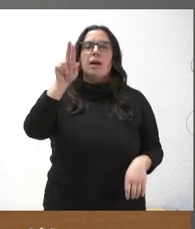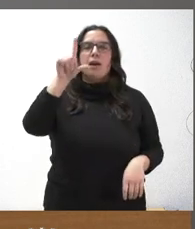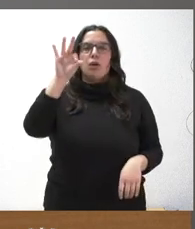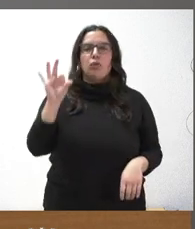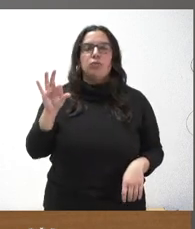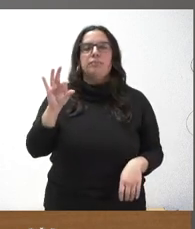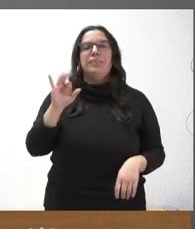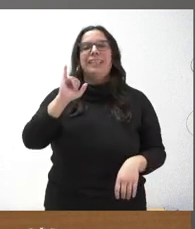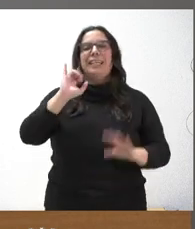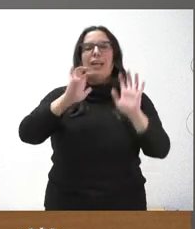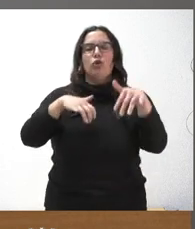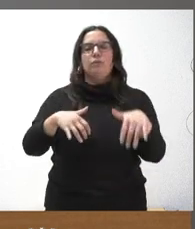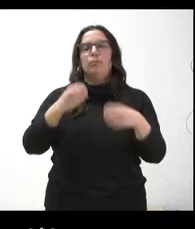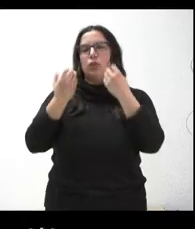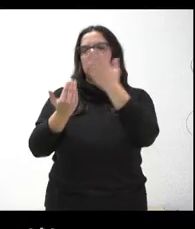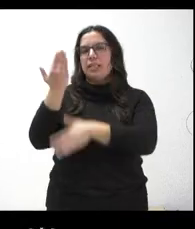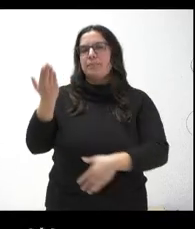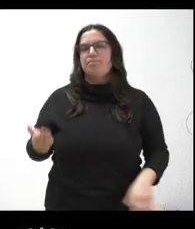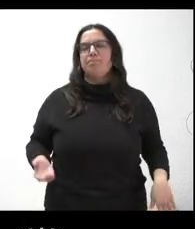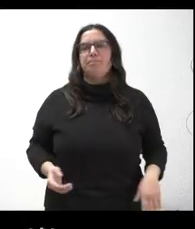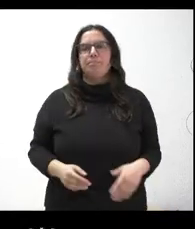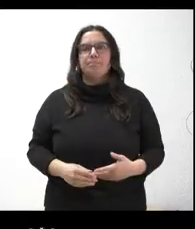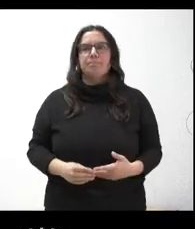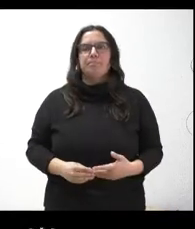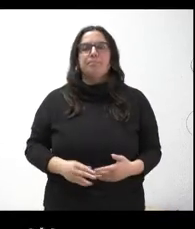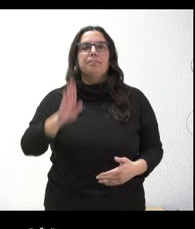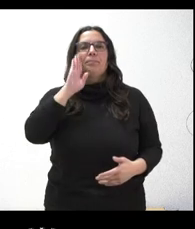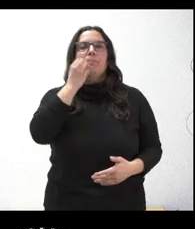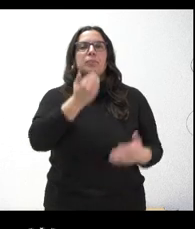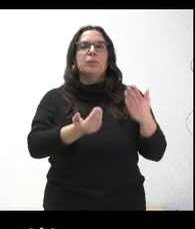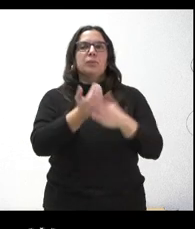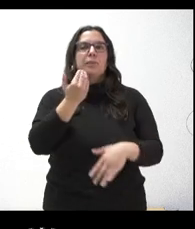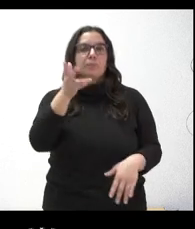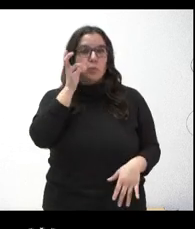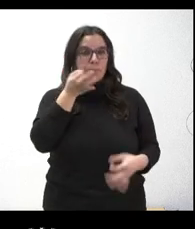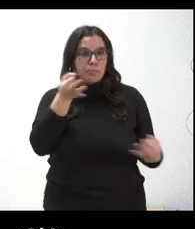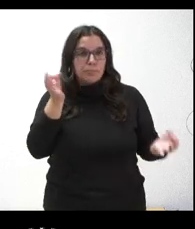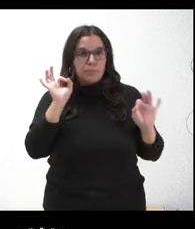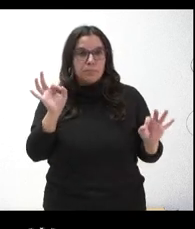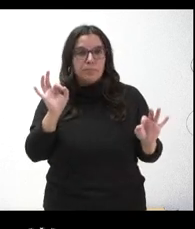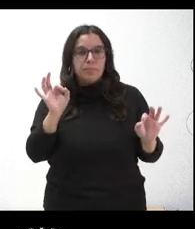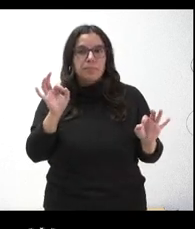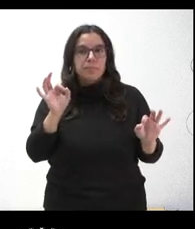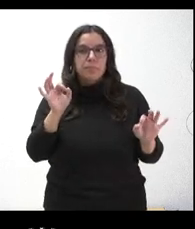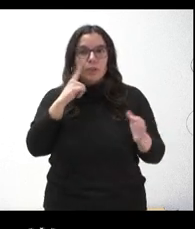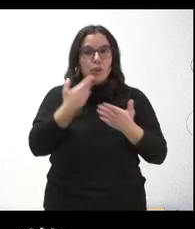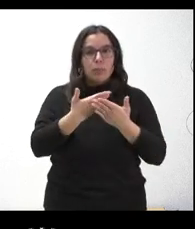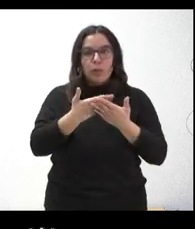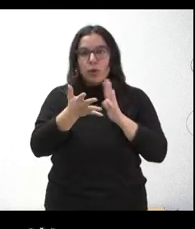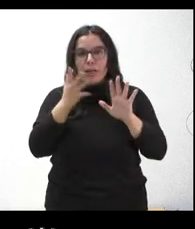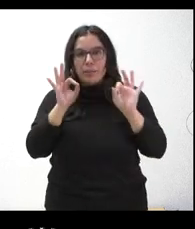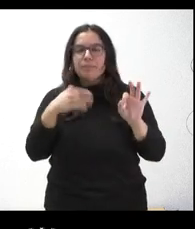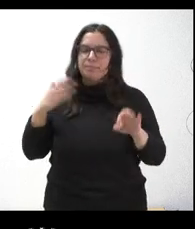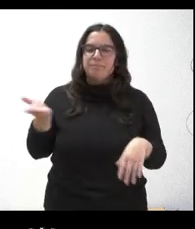león Buenos días Carlos Hola Buenos días Se me escucha correctamente perfectamente una comprobación rápida